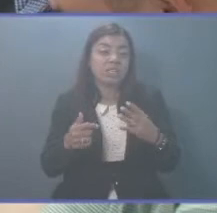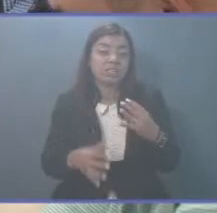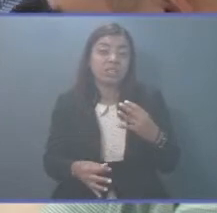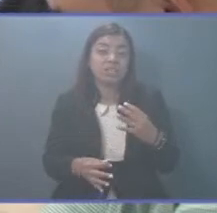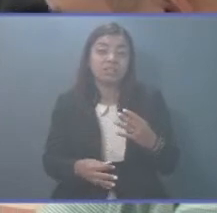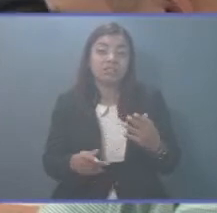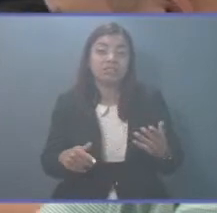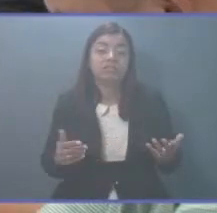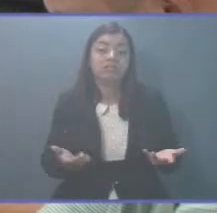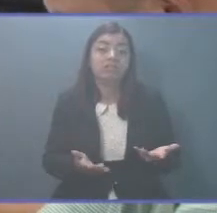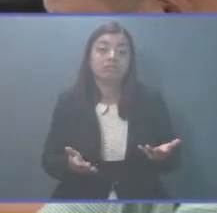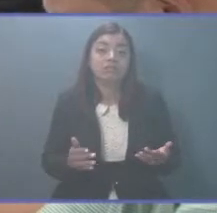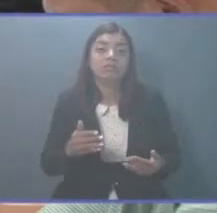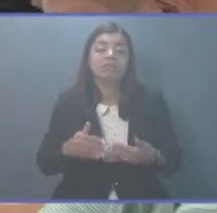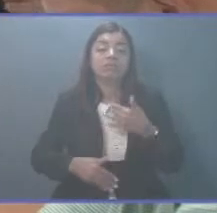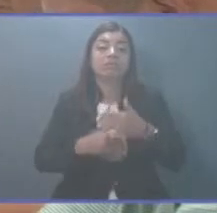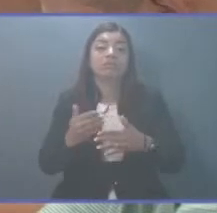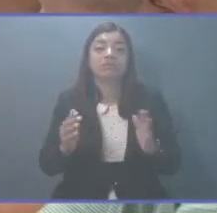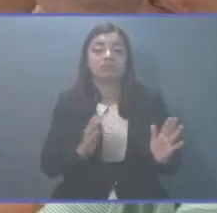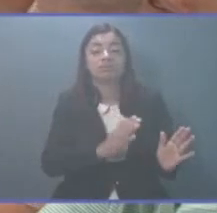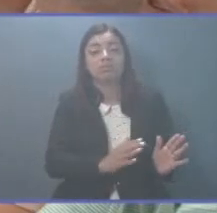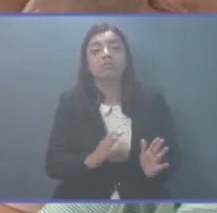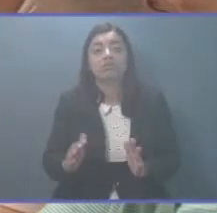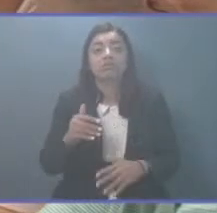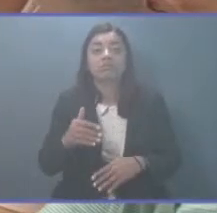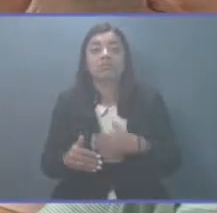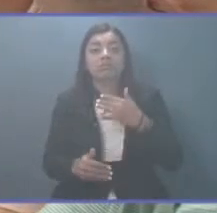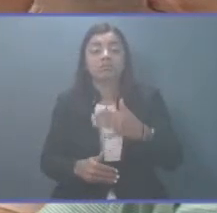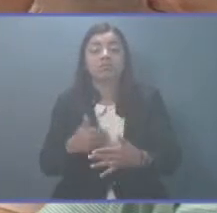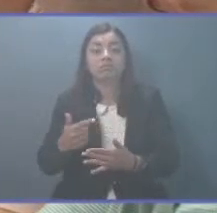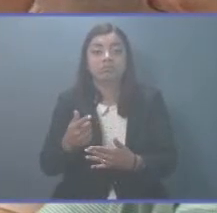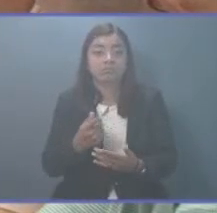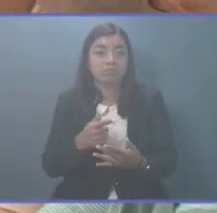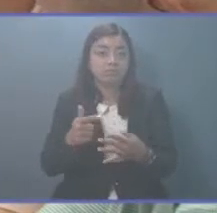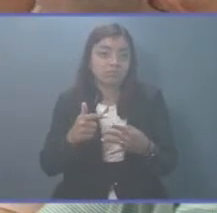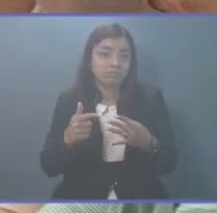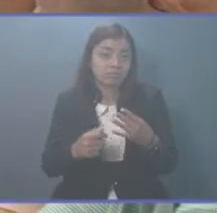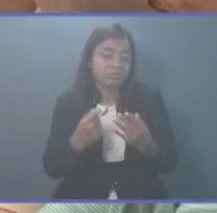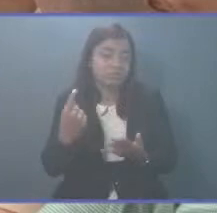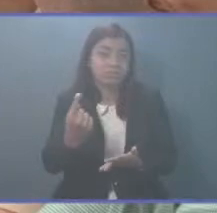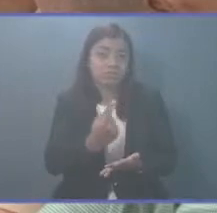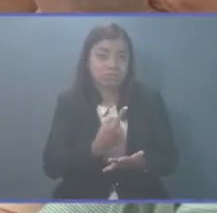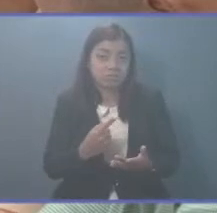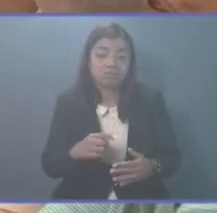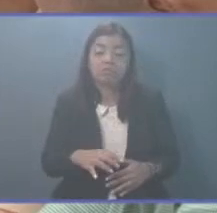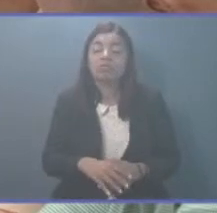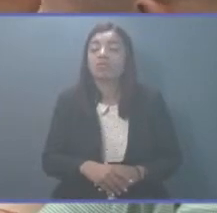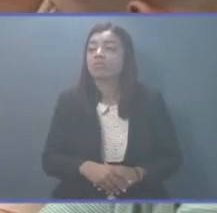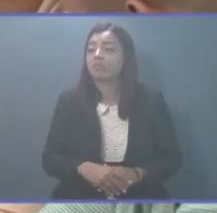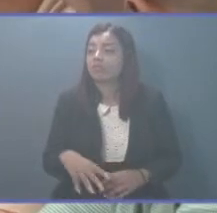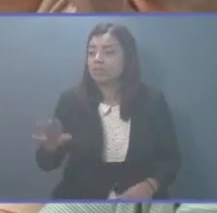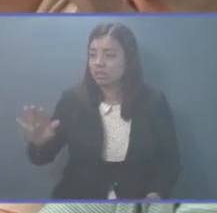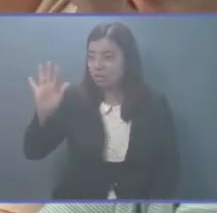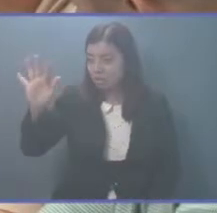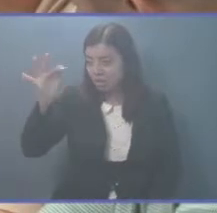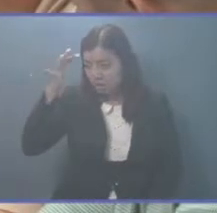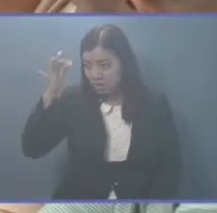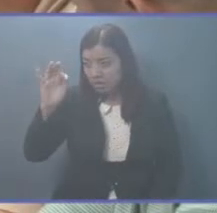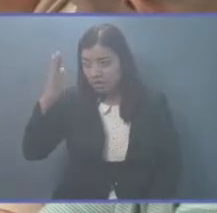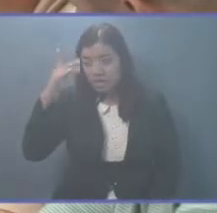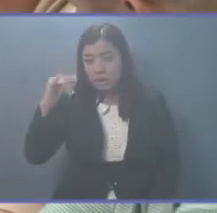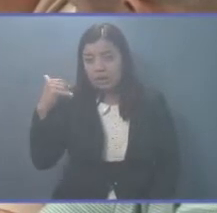está realizando paralelamente a los procesos de tráfico ilegal de personas. Yo creo,